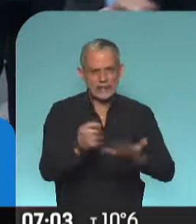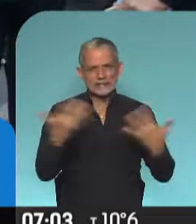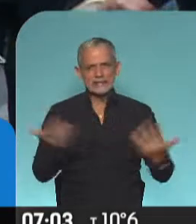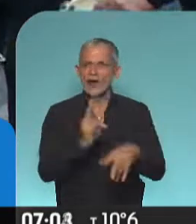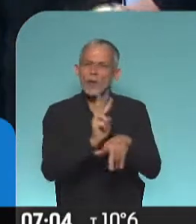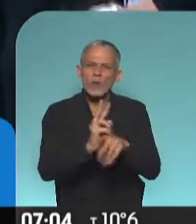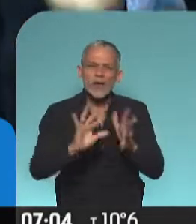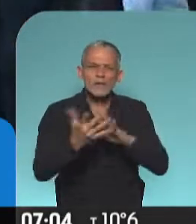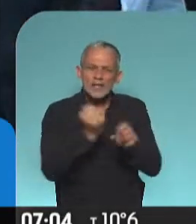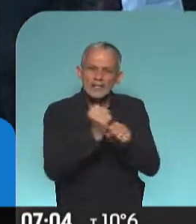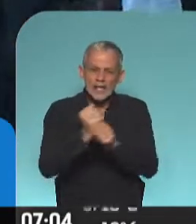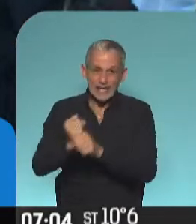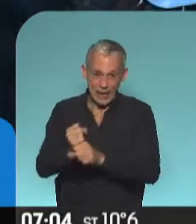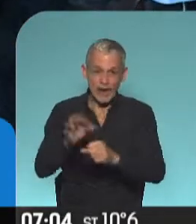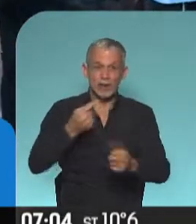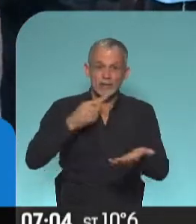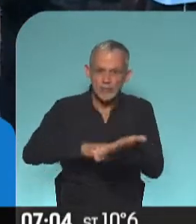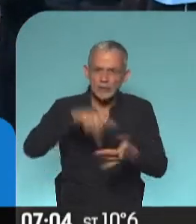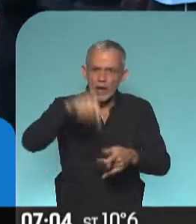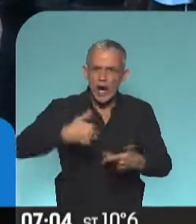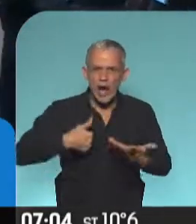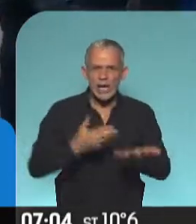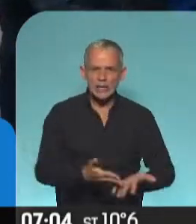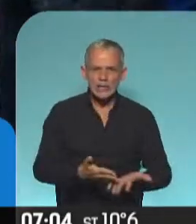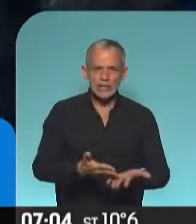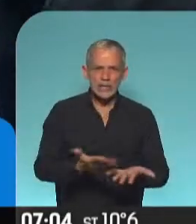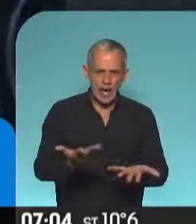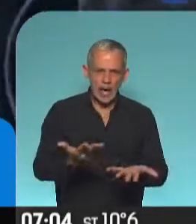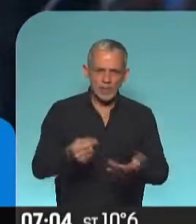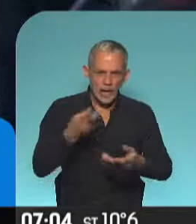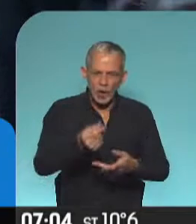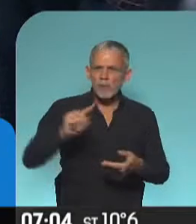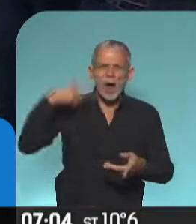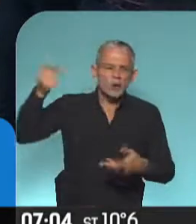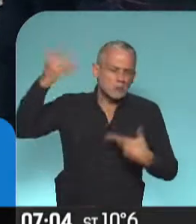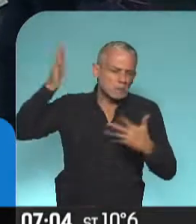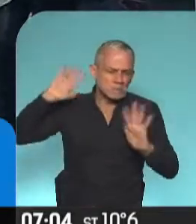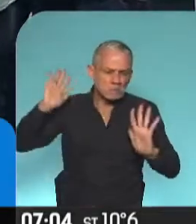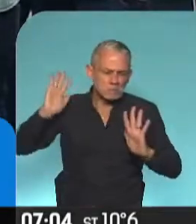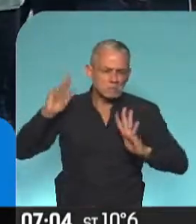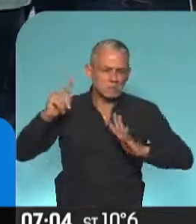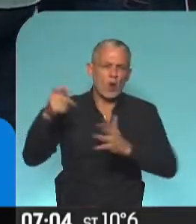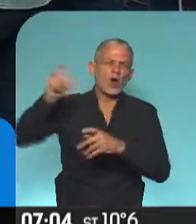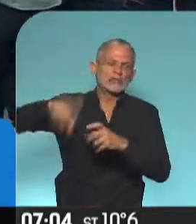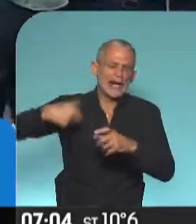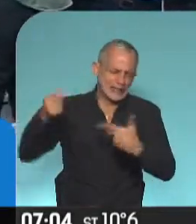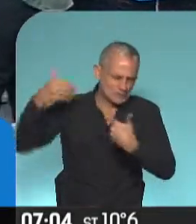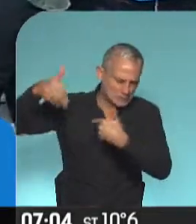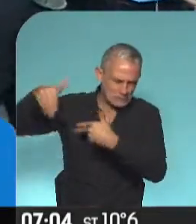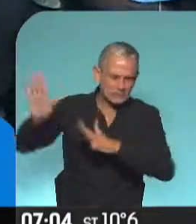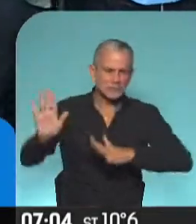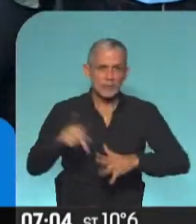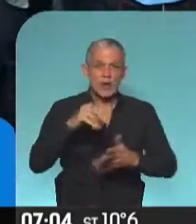y para las empresas que tributan en Argentina, para los que compran en otras o con tarjeta de crédito en el